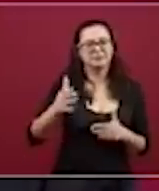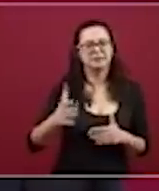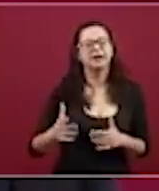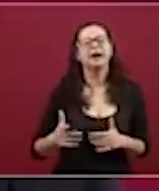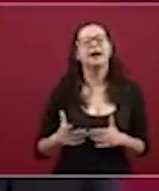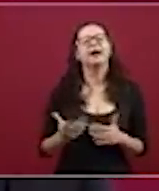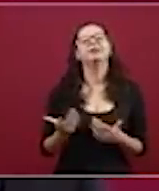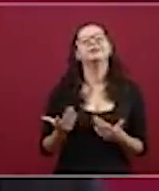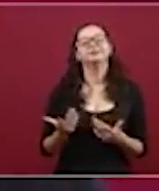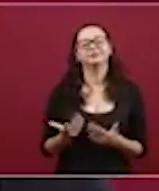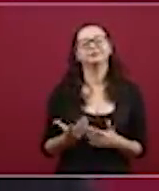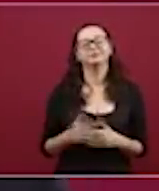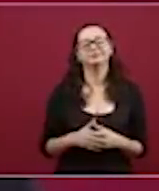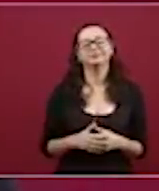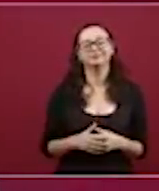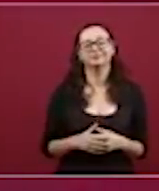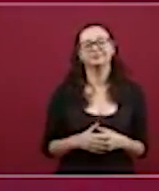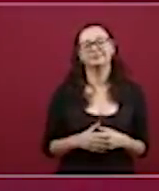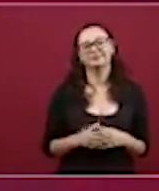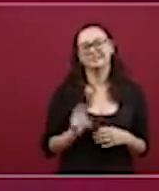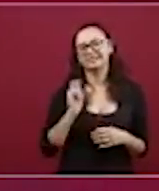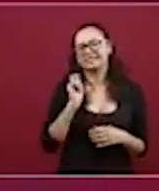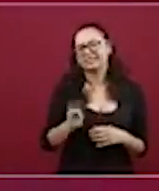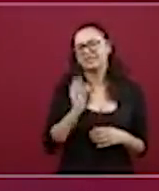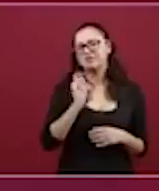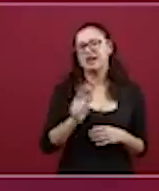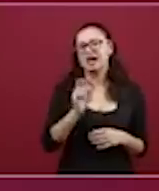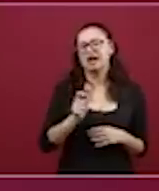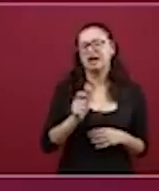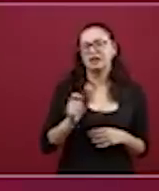Y eso pues tiene que ver con una lectura distinta